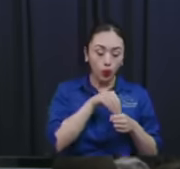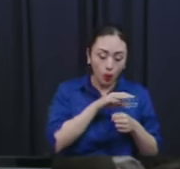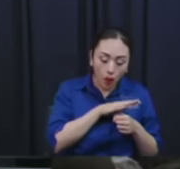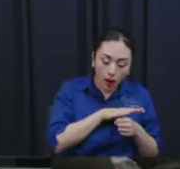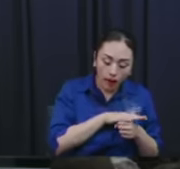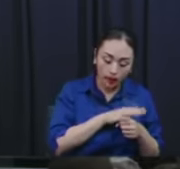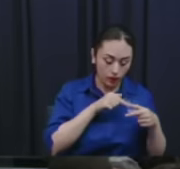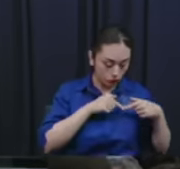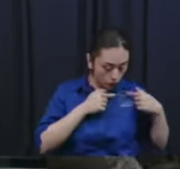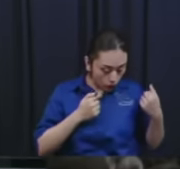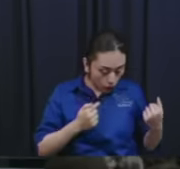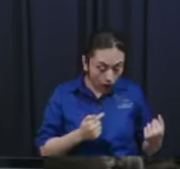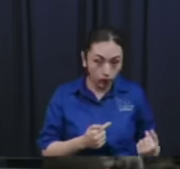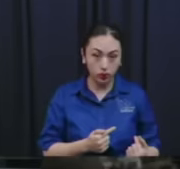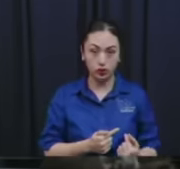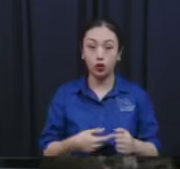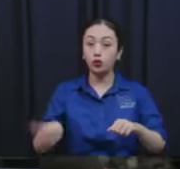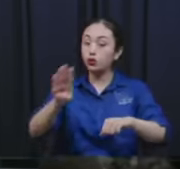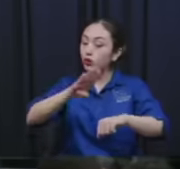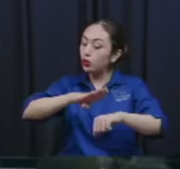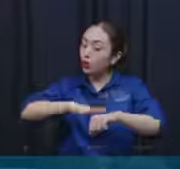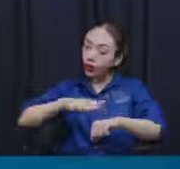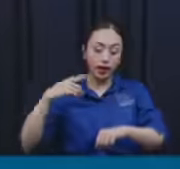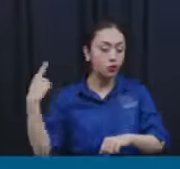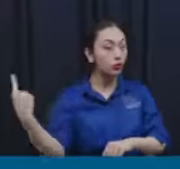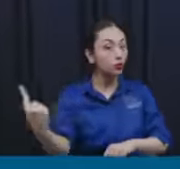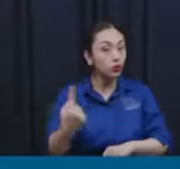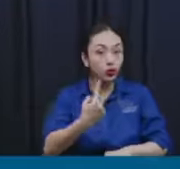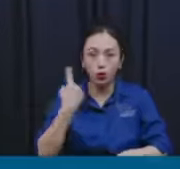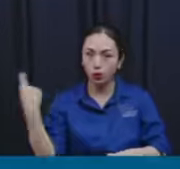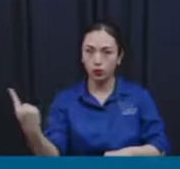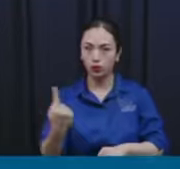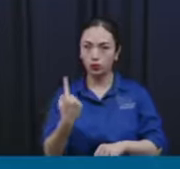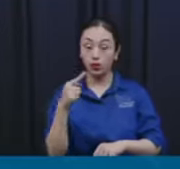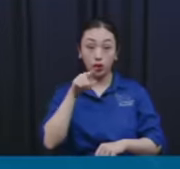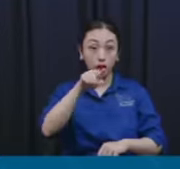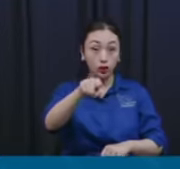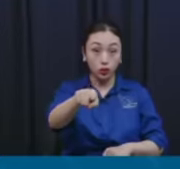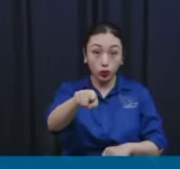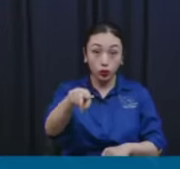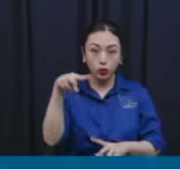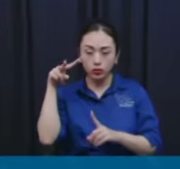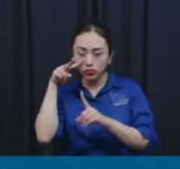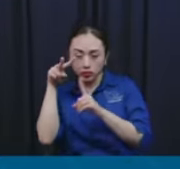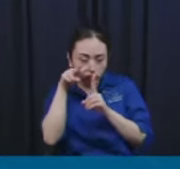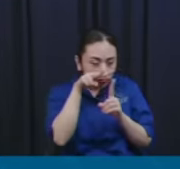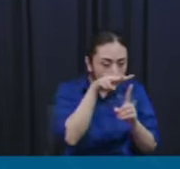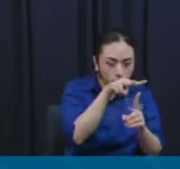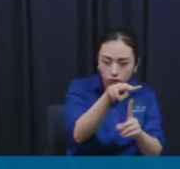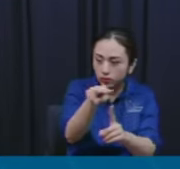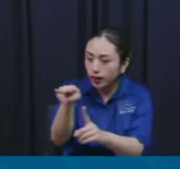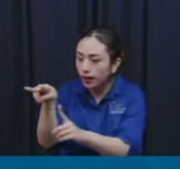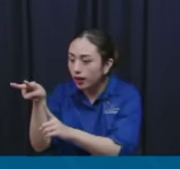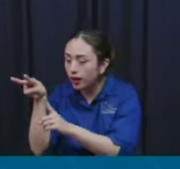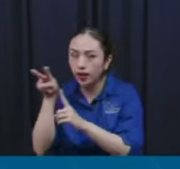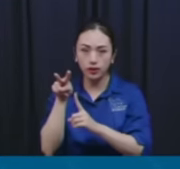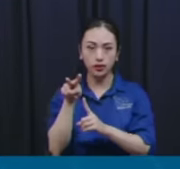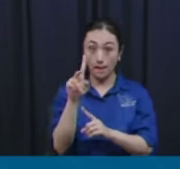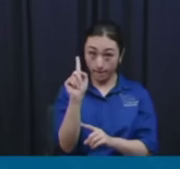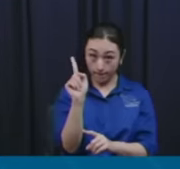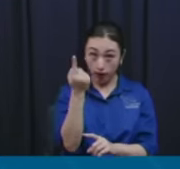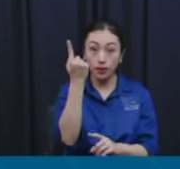corazón sobre todo lo que tú vigiles para ser un vigilante vigila tu